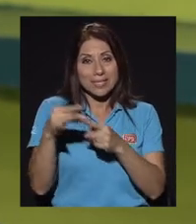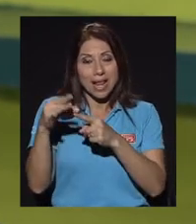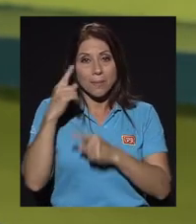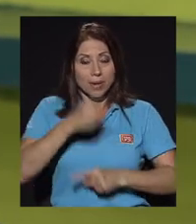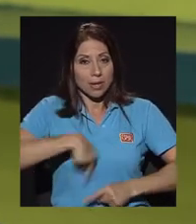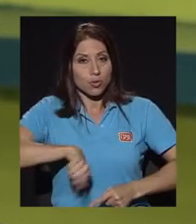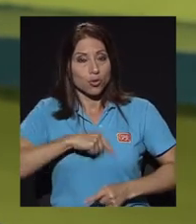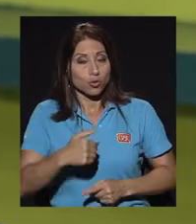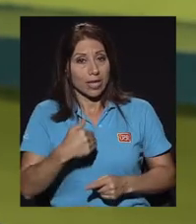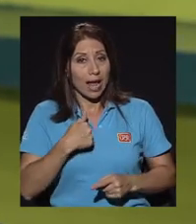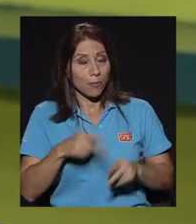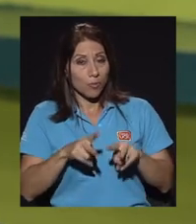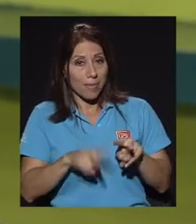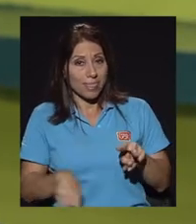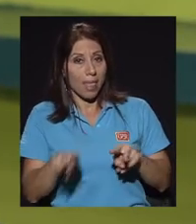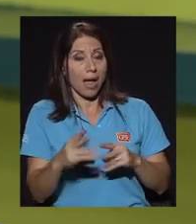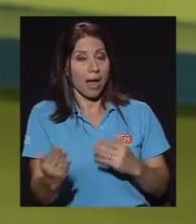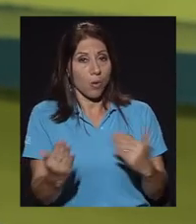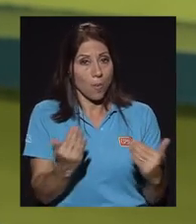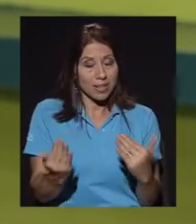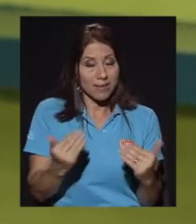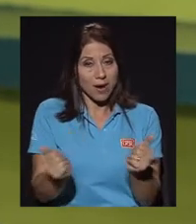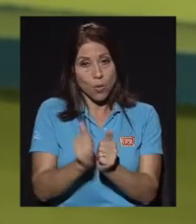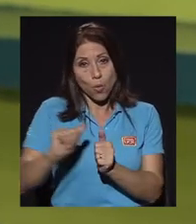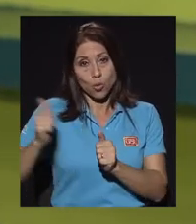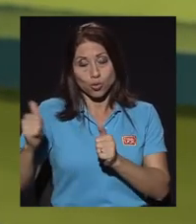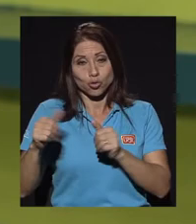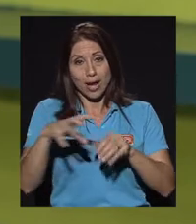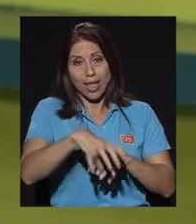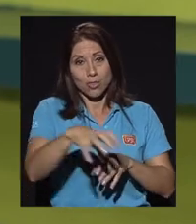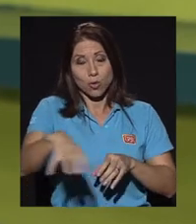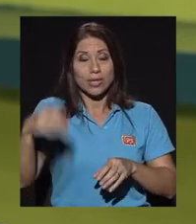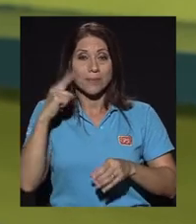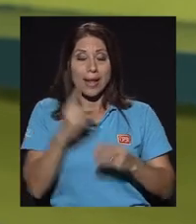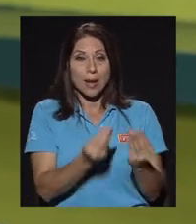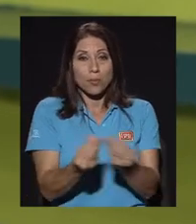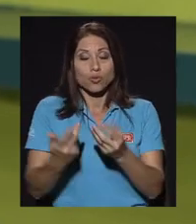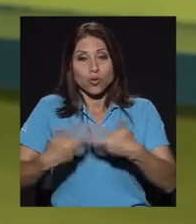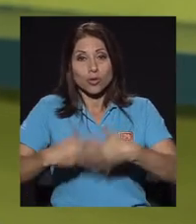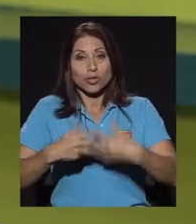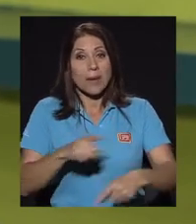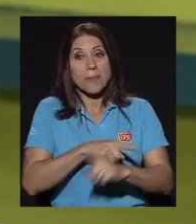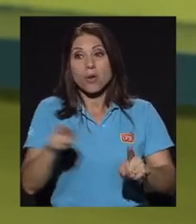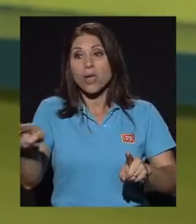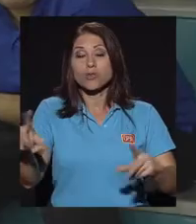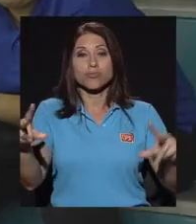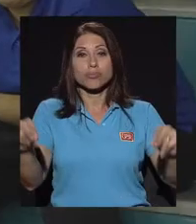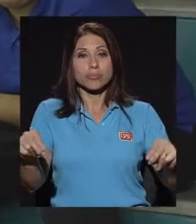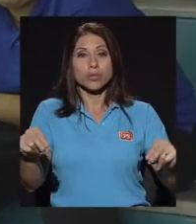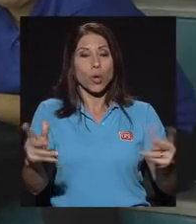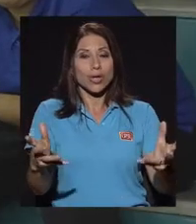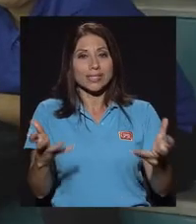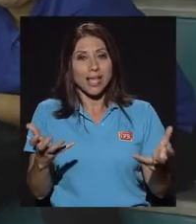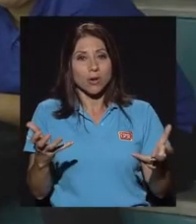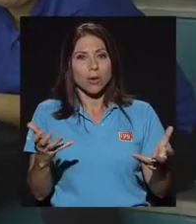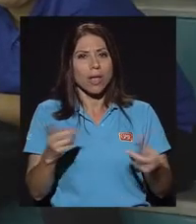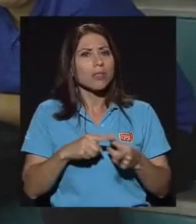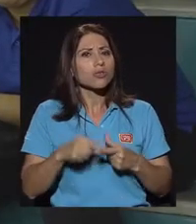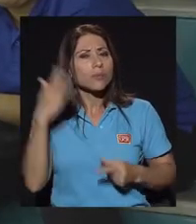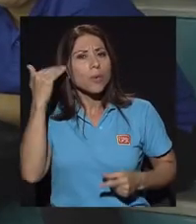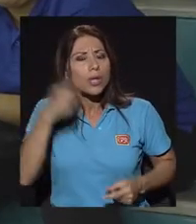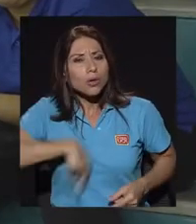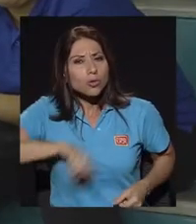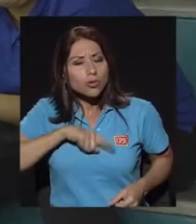ventaja comparativa con otros cantones para la producción industrial. No quisieron. Entonces, ¿por qué nosotros sí tenemos que